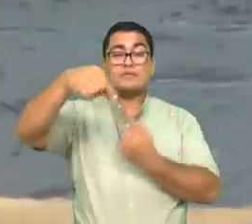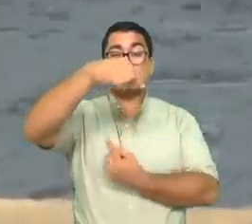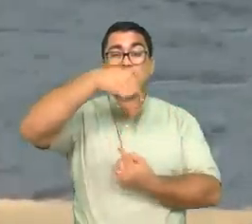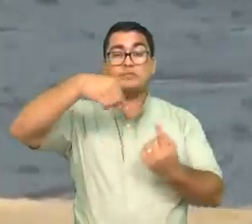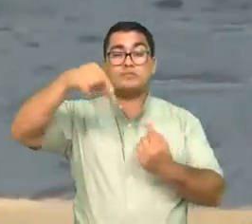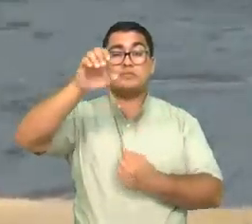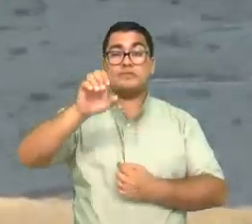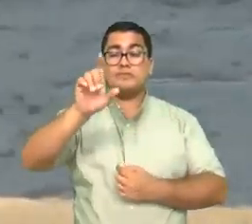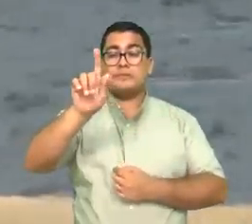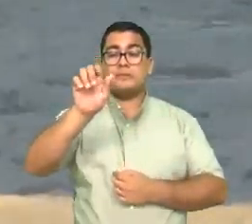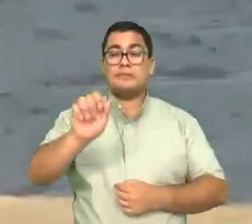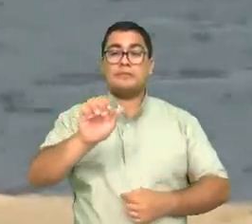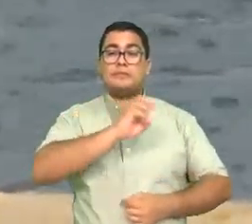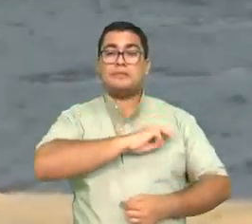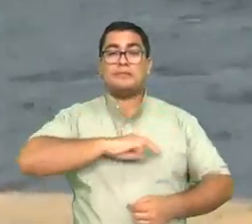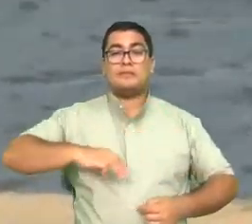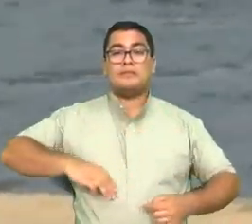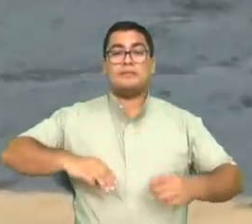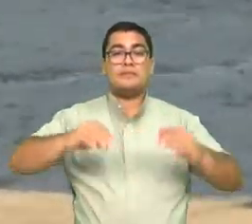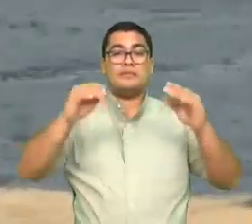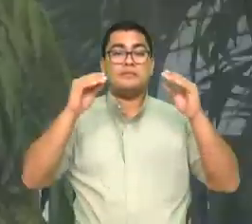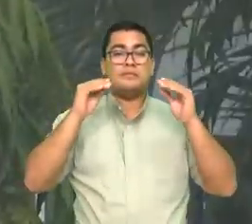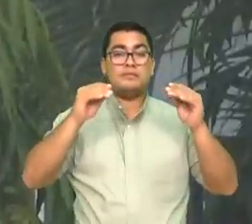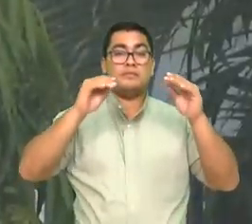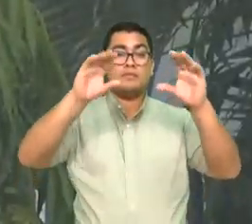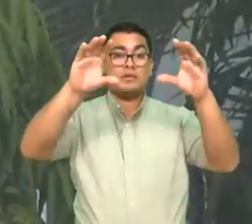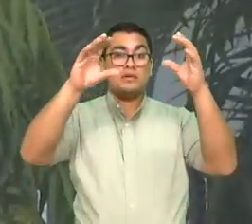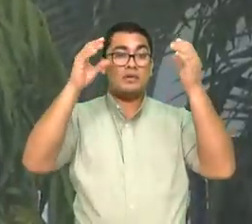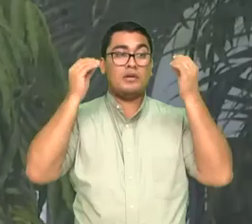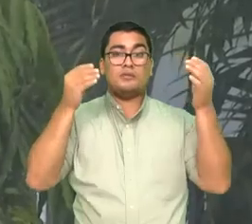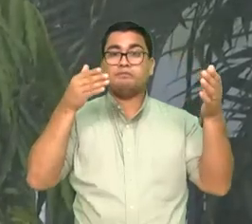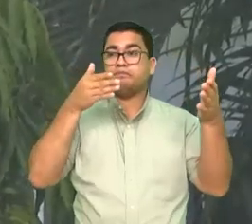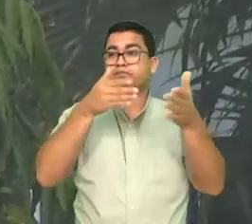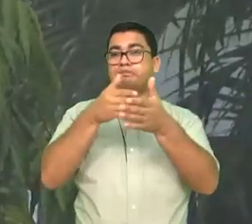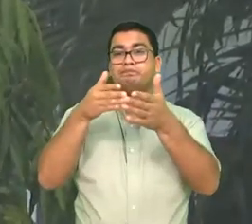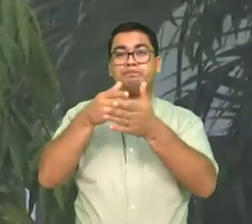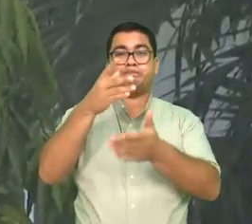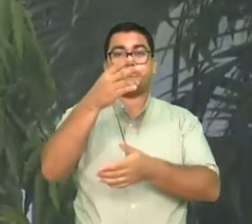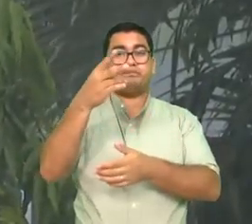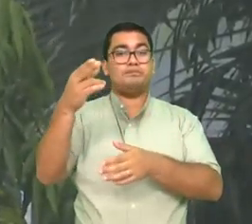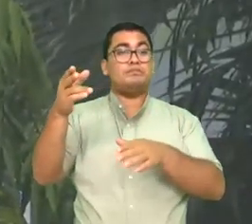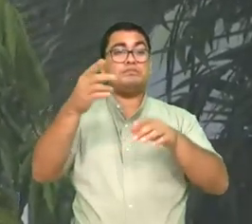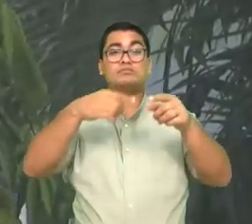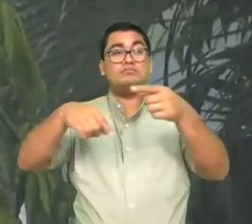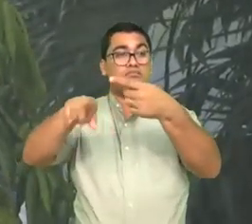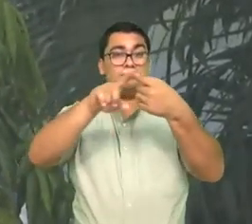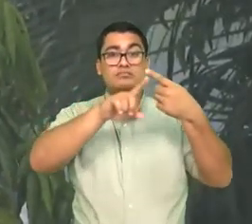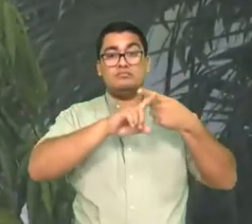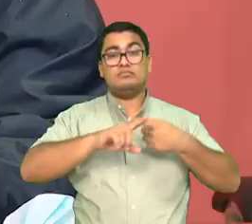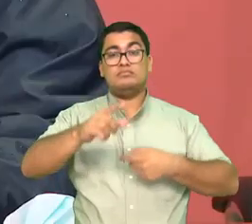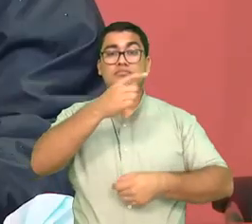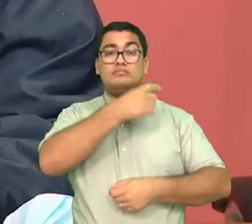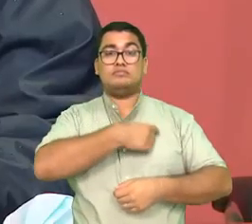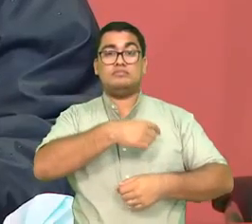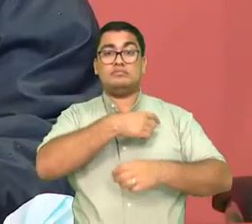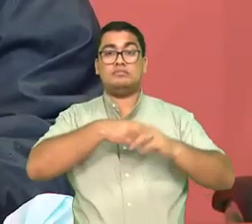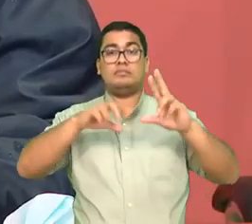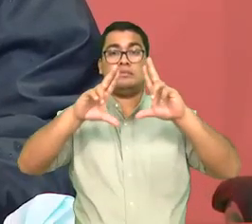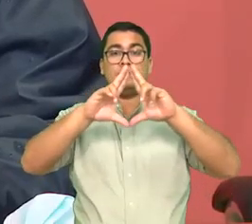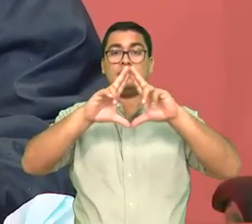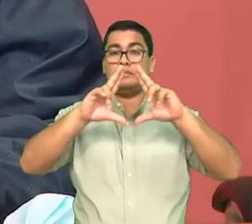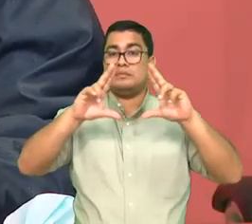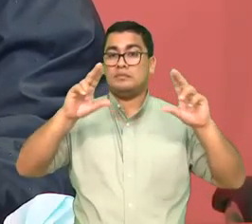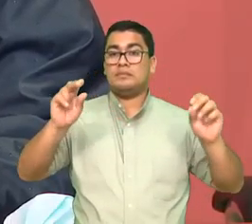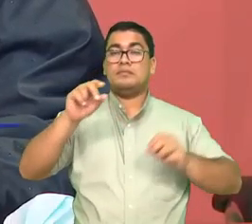que el Ministerio de Educación extendió la suspensión de las clases en más escuelas del país. El día de hoy se